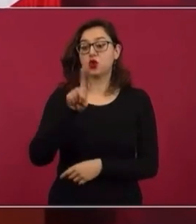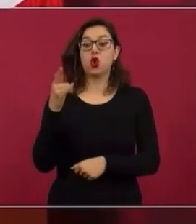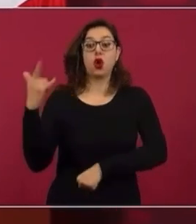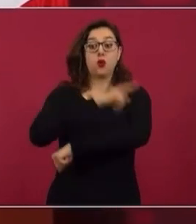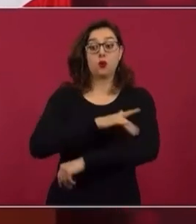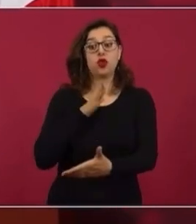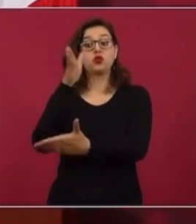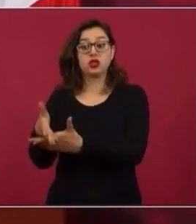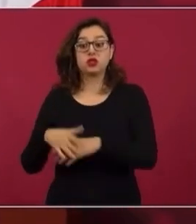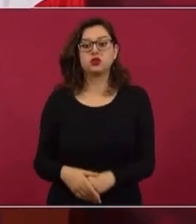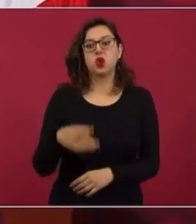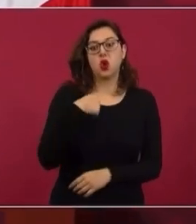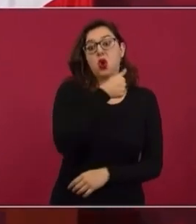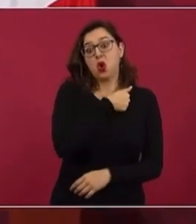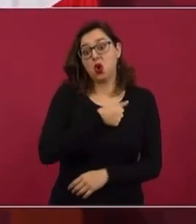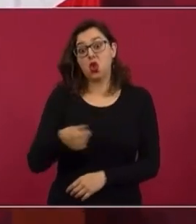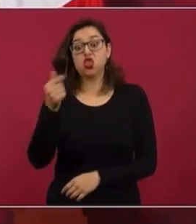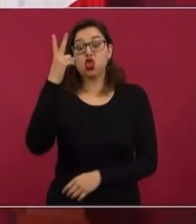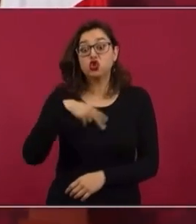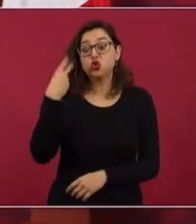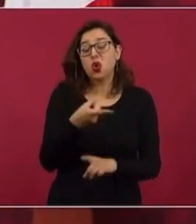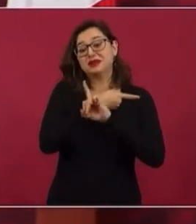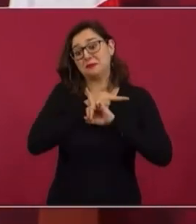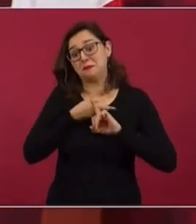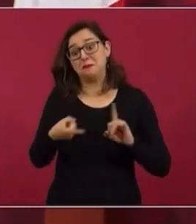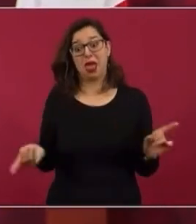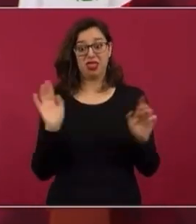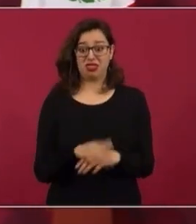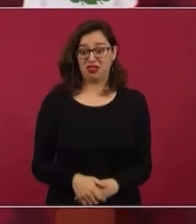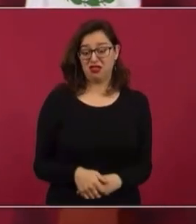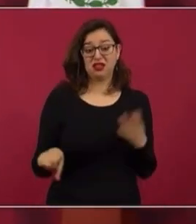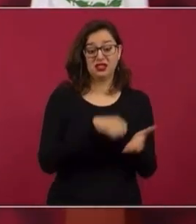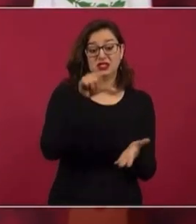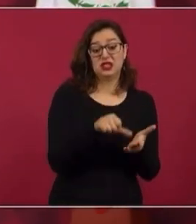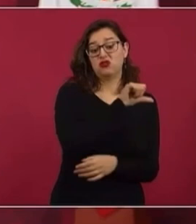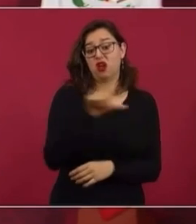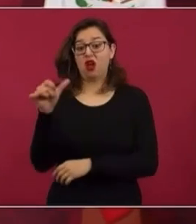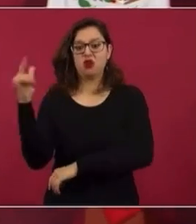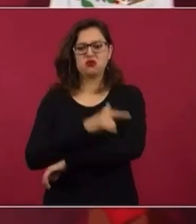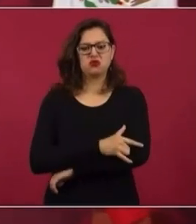dice, y hice 2 horas y media, del centro al Félix